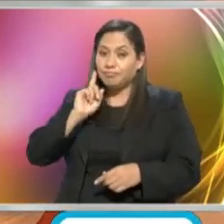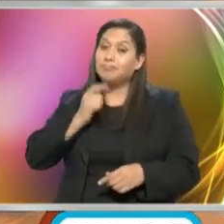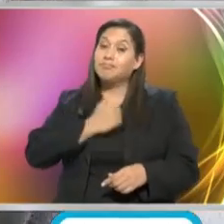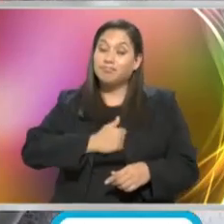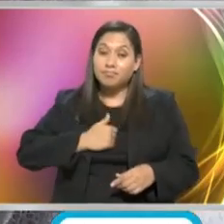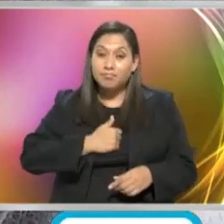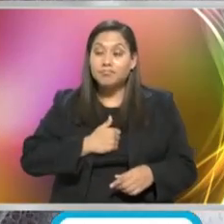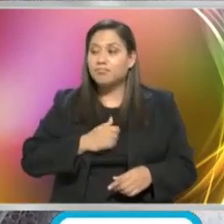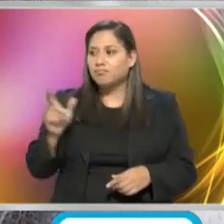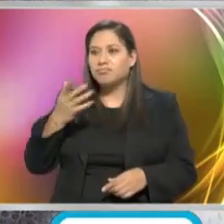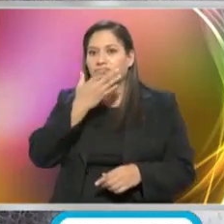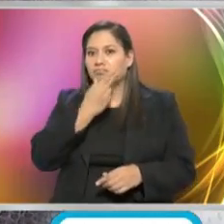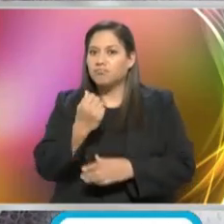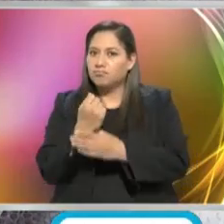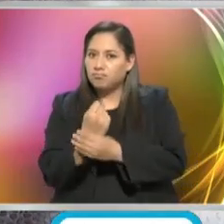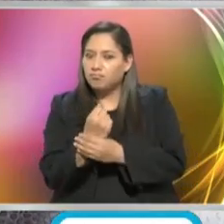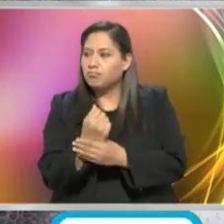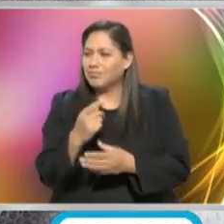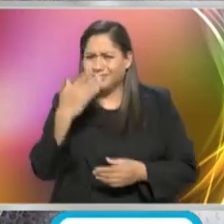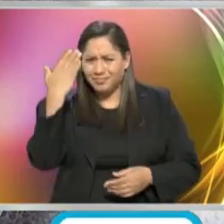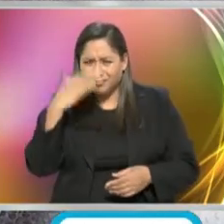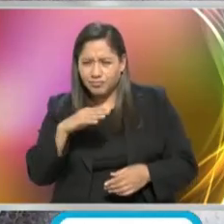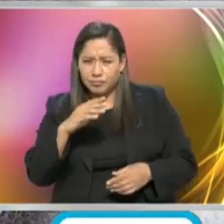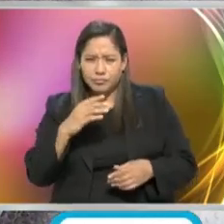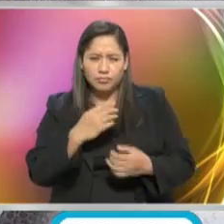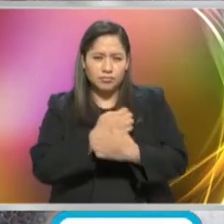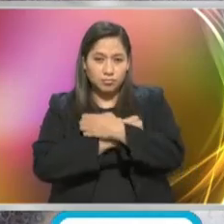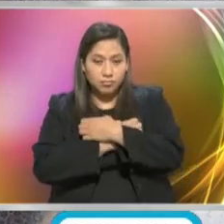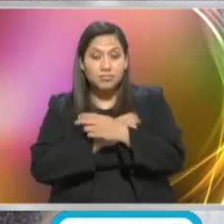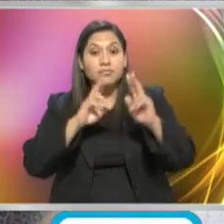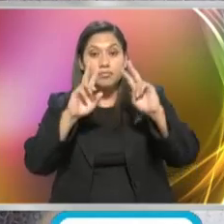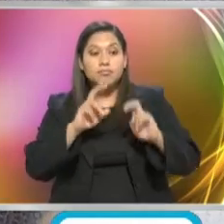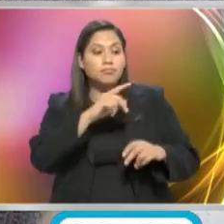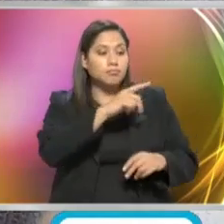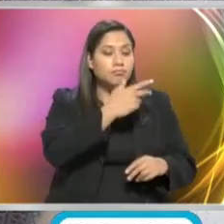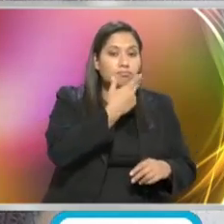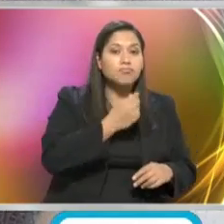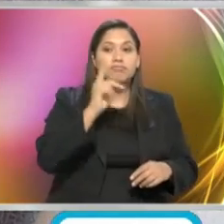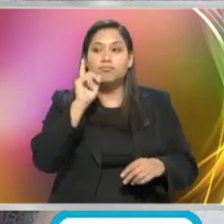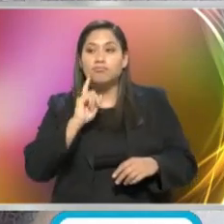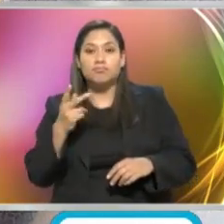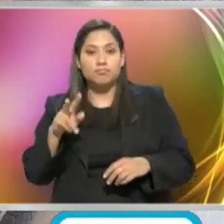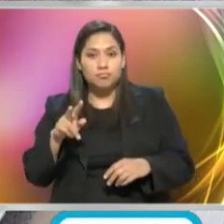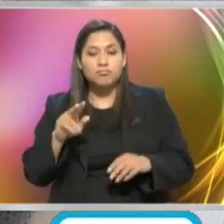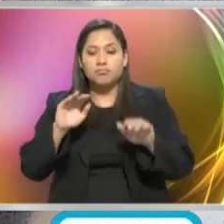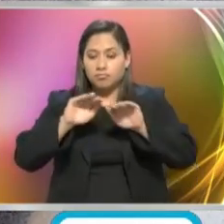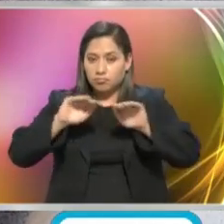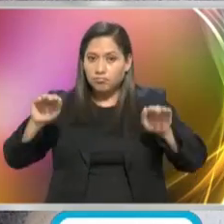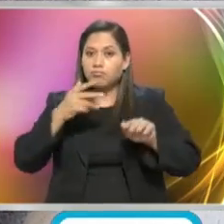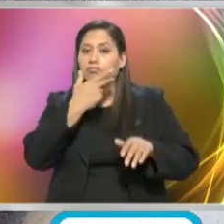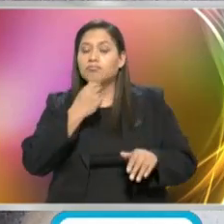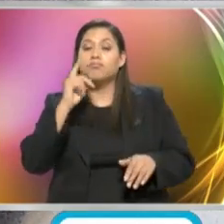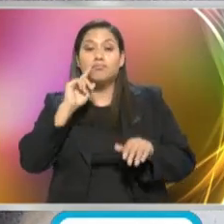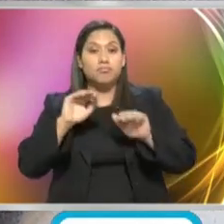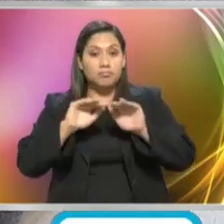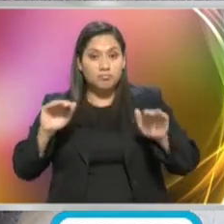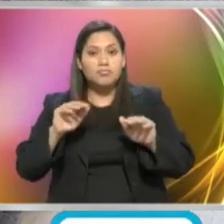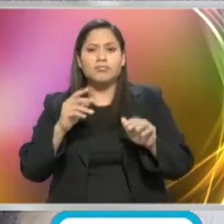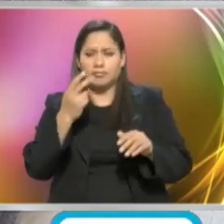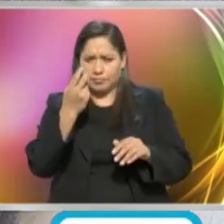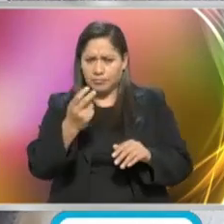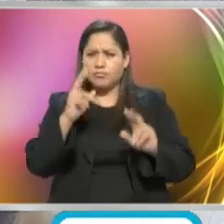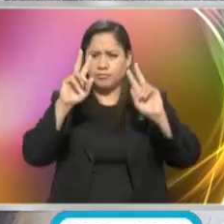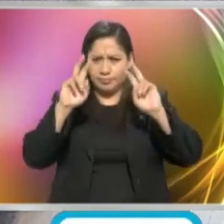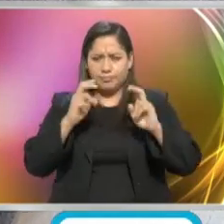también el machismo, que tendría que ser parte de nuestra educación, el tema de género, ¿no? El tema de la equidad de género debe estar presente en la